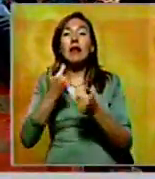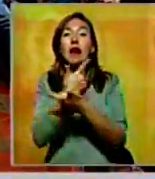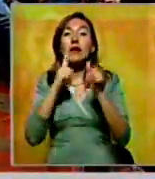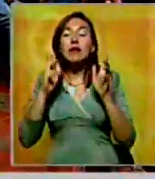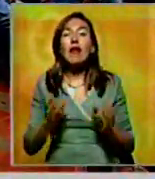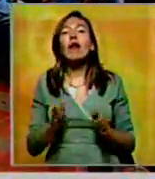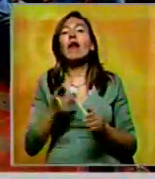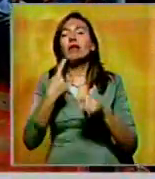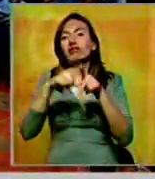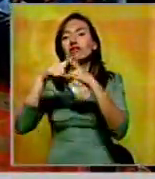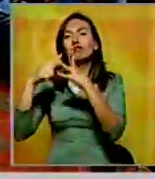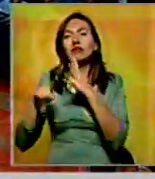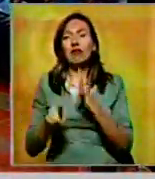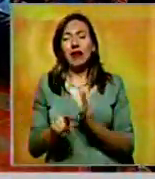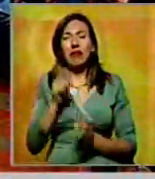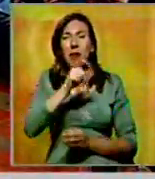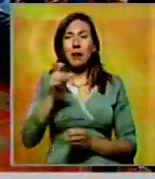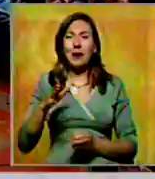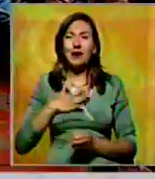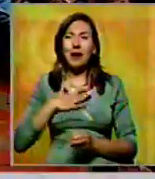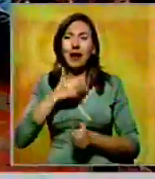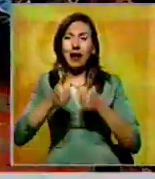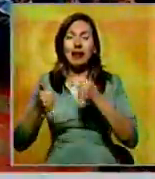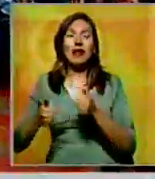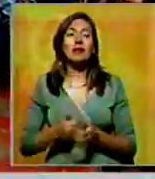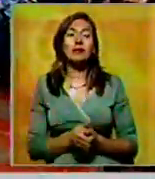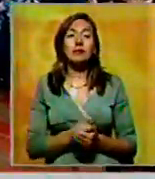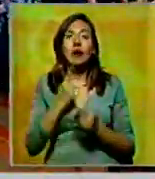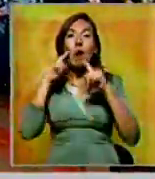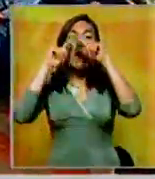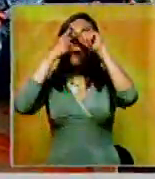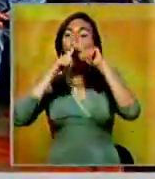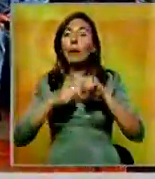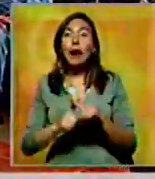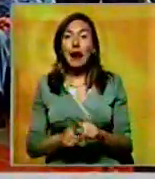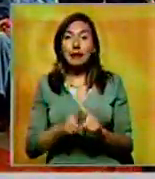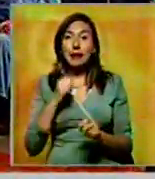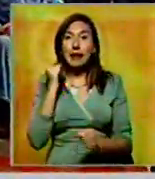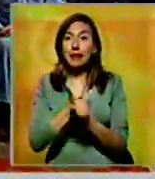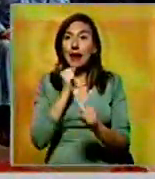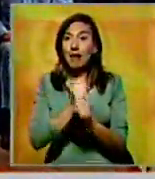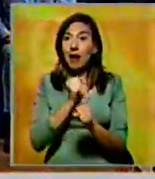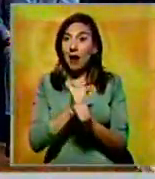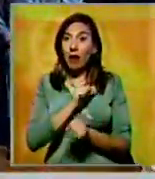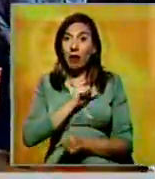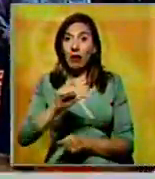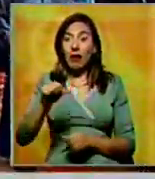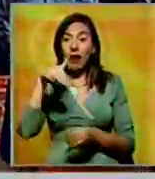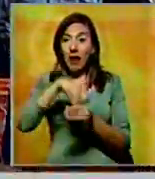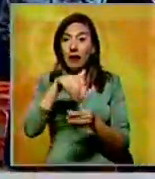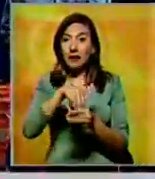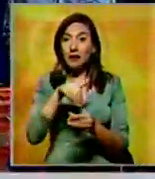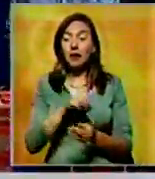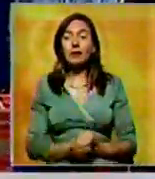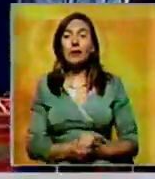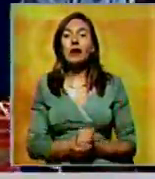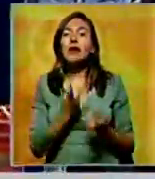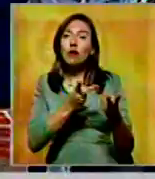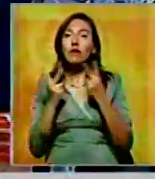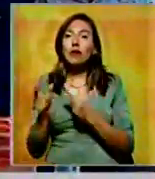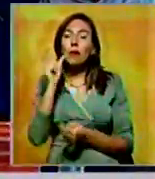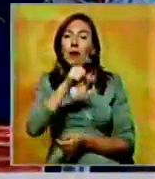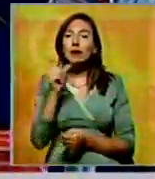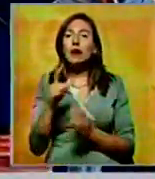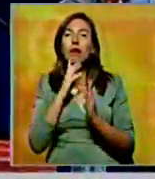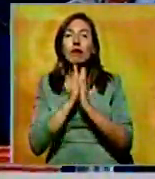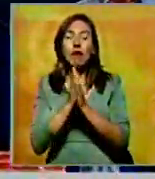la Mesa de la Unidad Democrática. En este momento hacen un balance de la campaña electoral y invitan a los venezolanos a participar